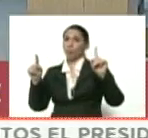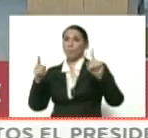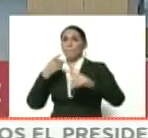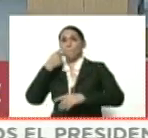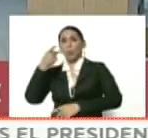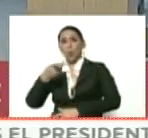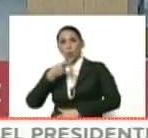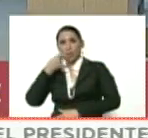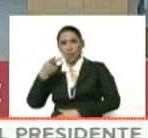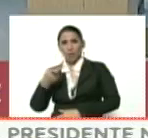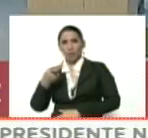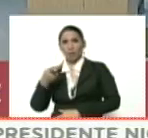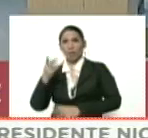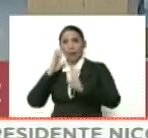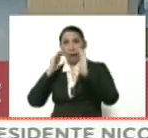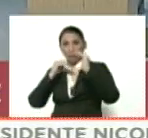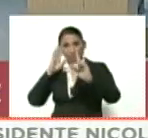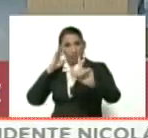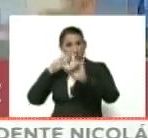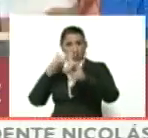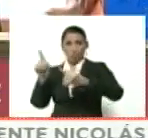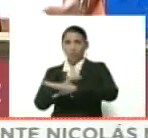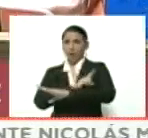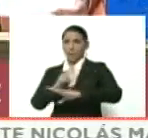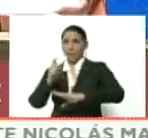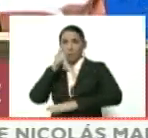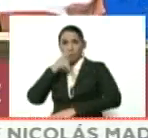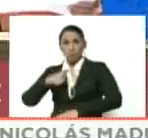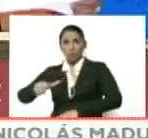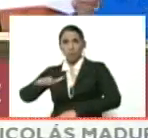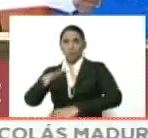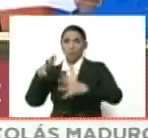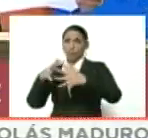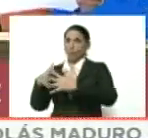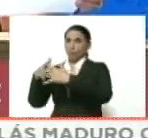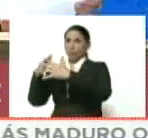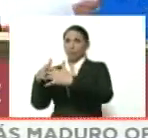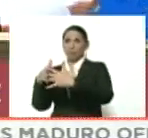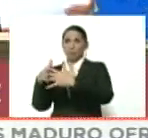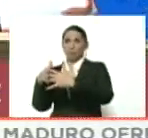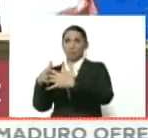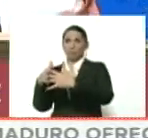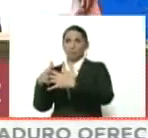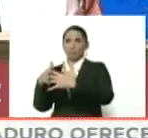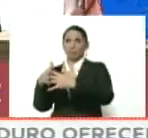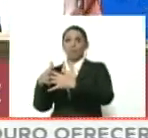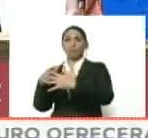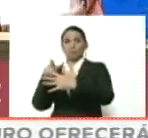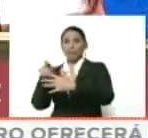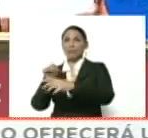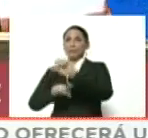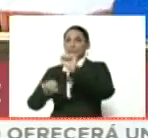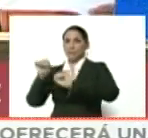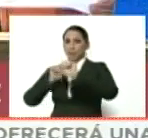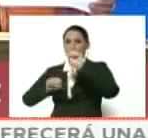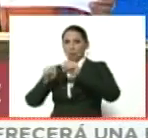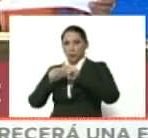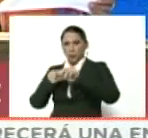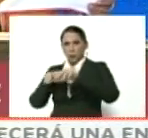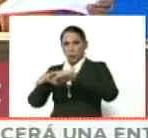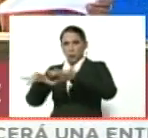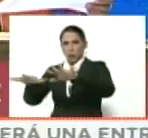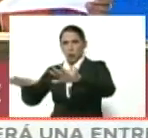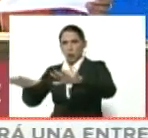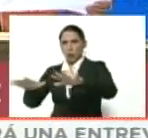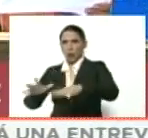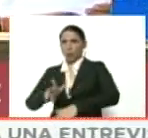política que hubiese atendido oportunamente a la población estadounidense le hubiese evitado esta